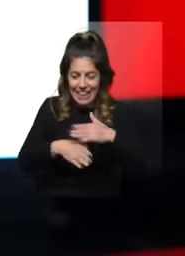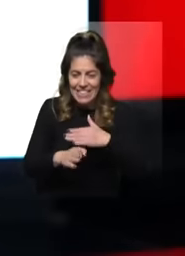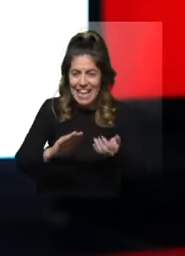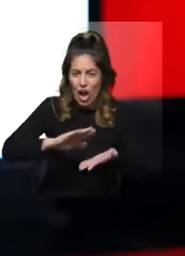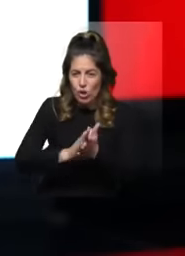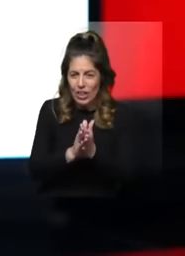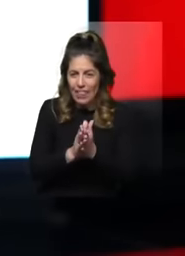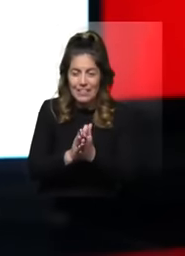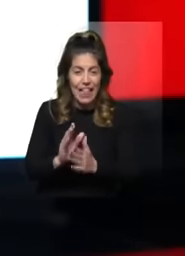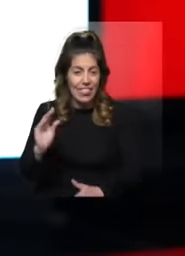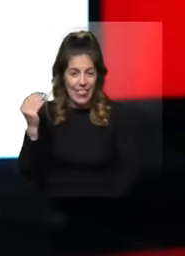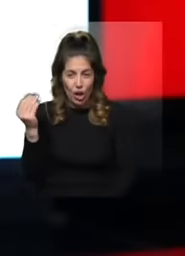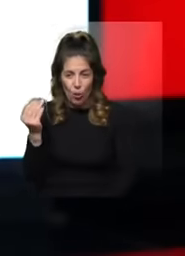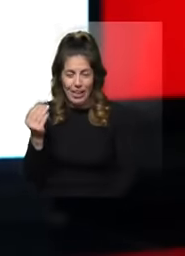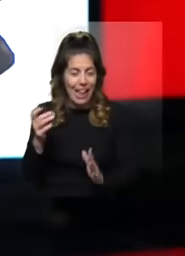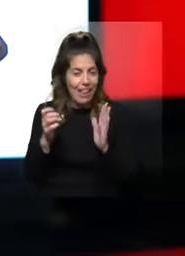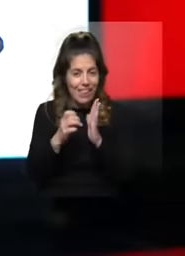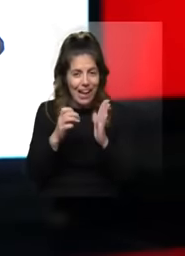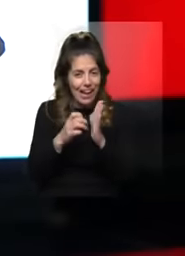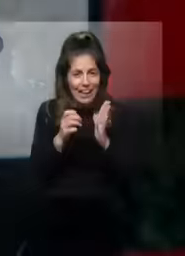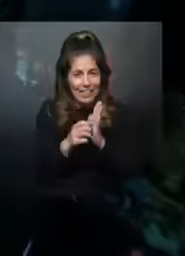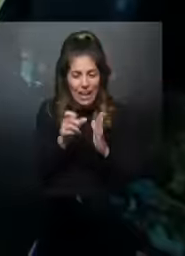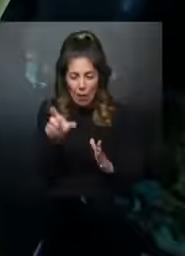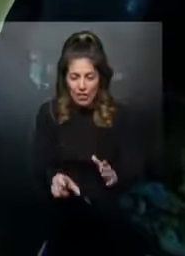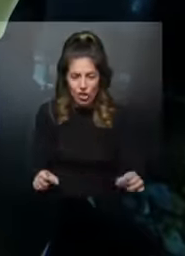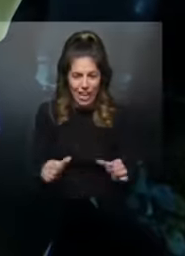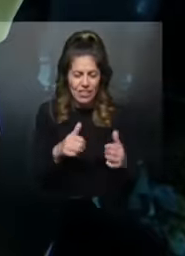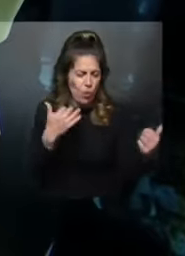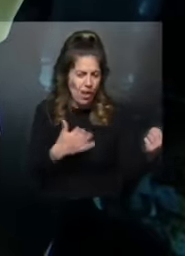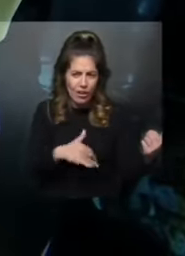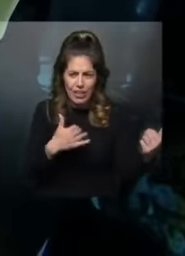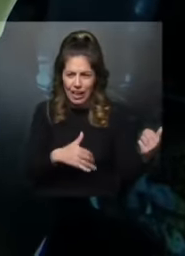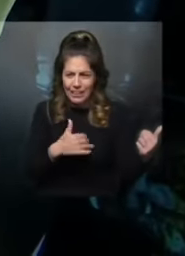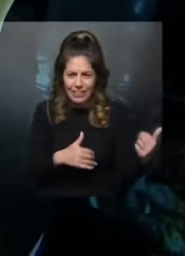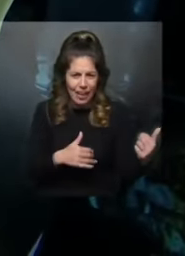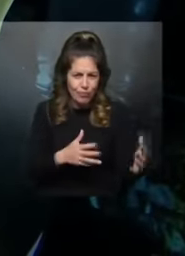La calidad de lo que la tipa hace con una guitarrita o con un cuatro,